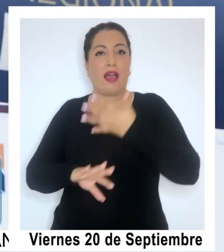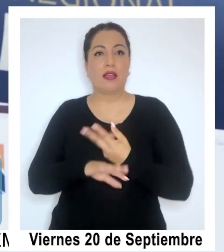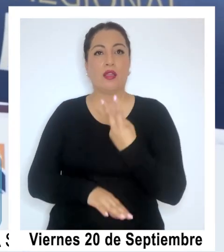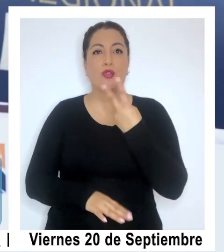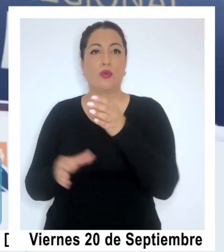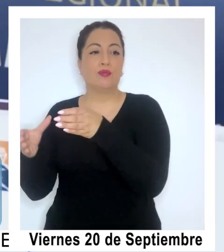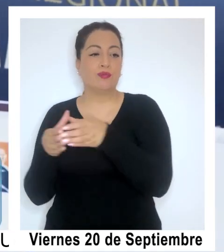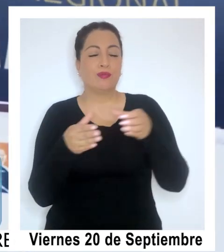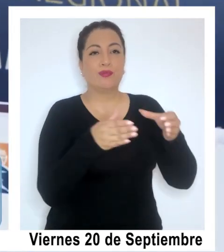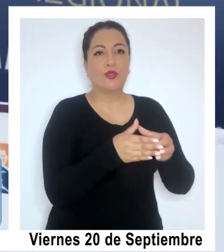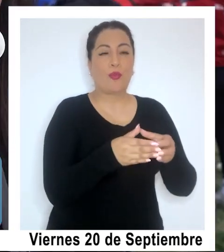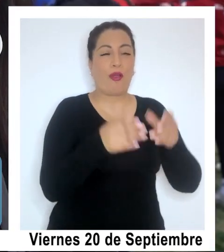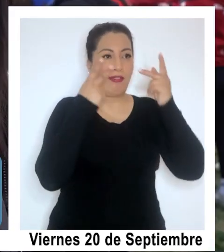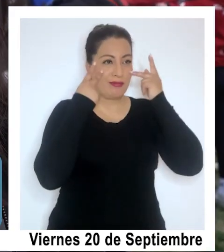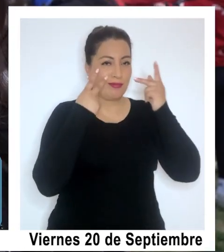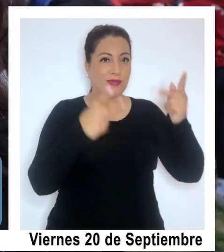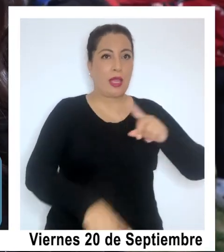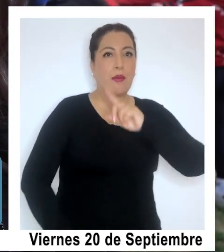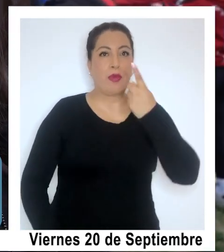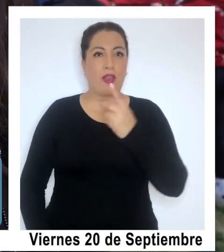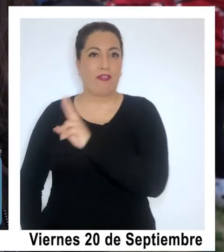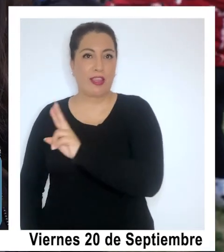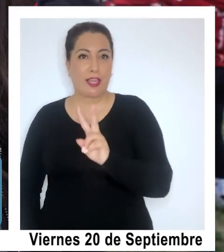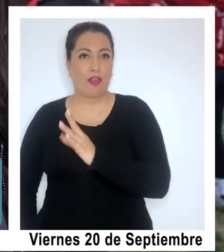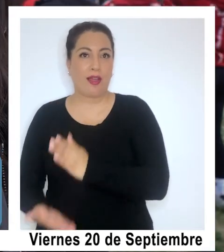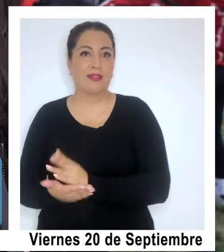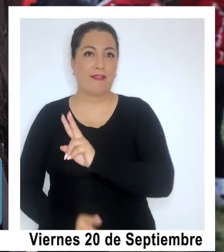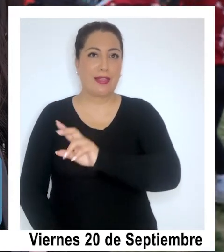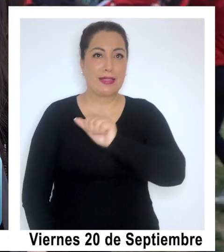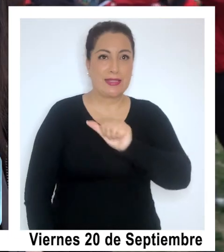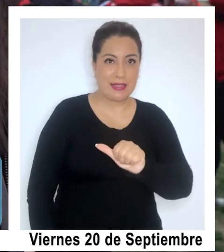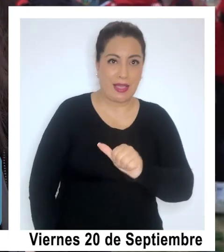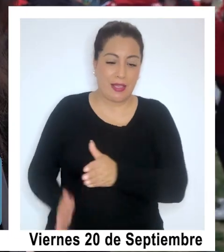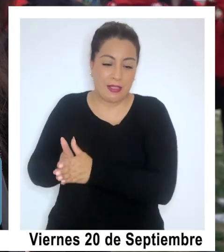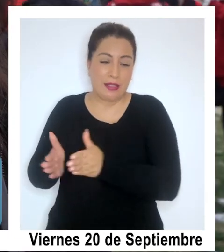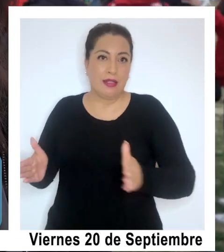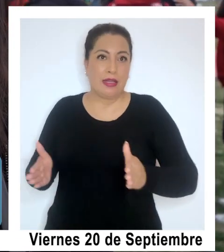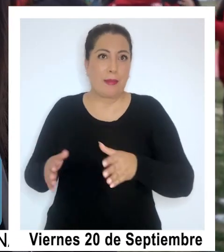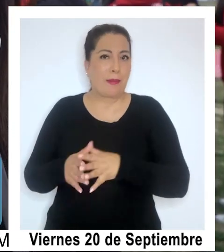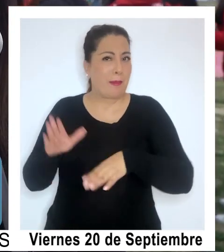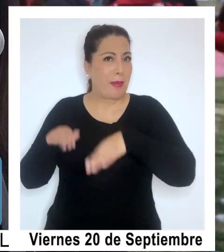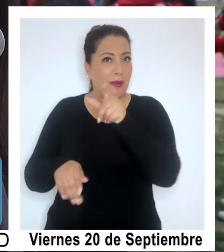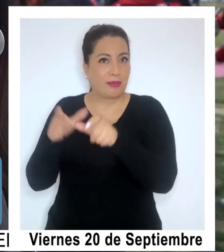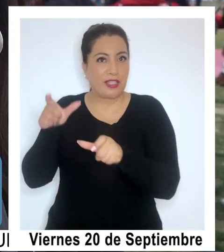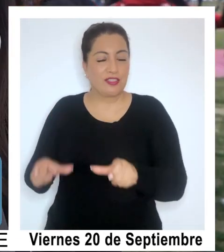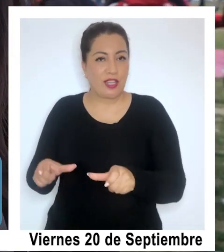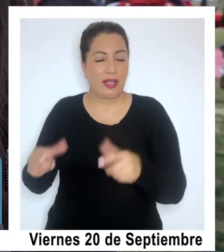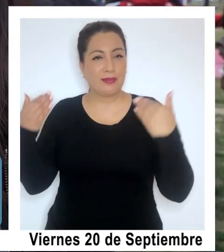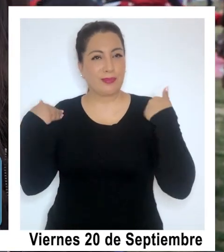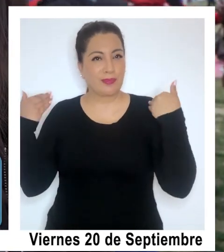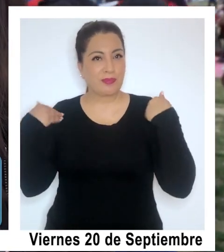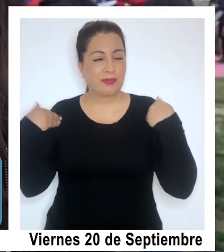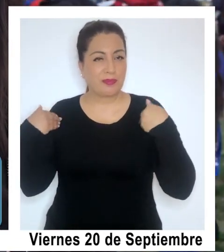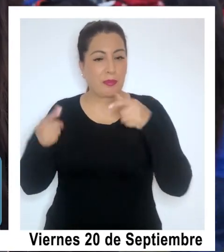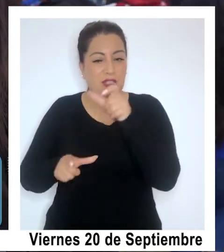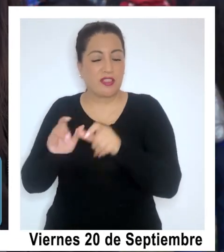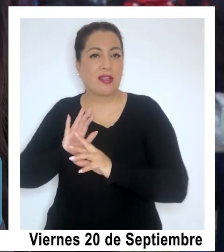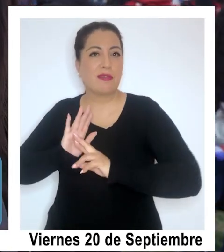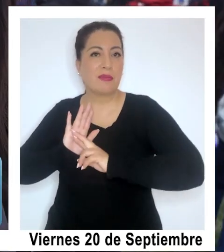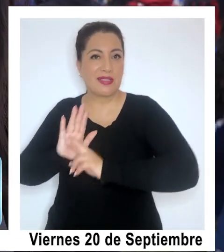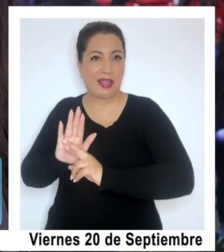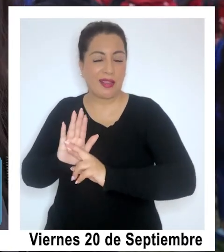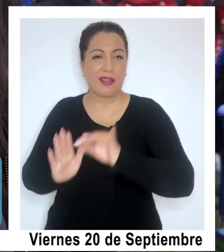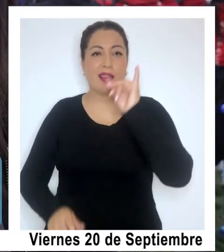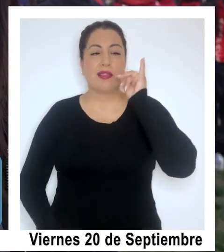de deportistas que vamos viajando, la primera del 22 al 26, y ahí donde tenemos el más grueso de deportistas, nuestros representantes